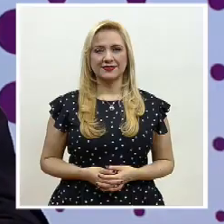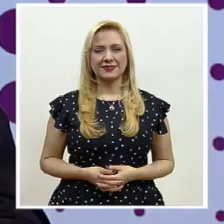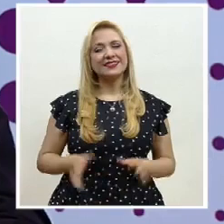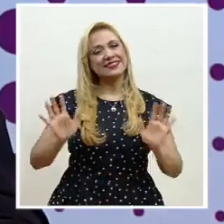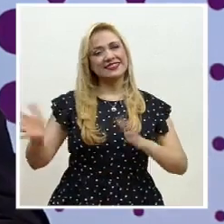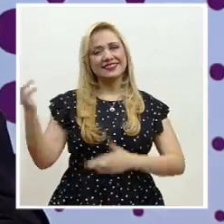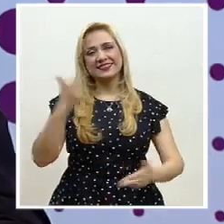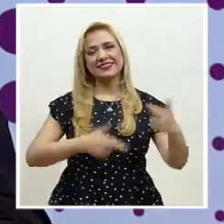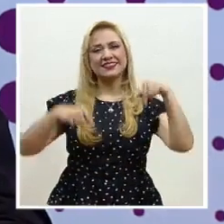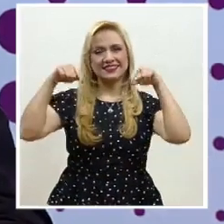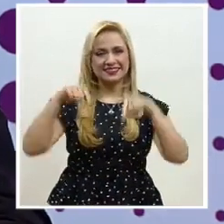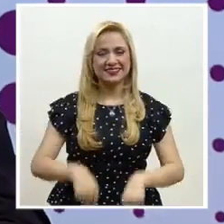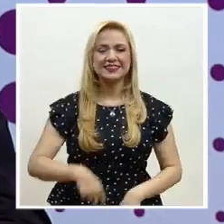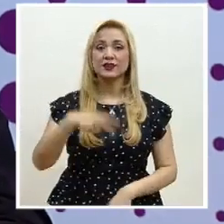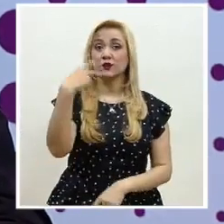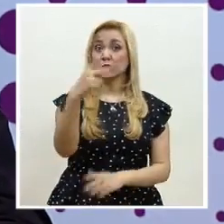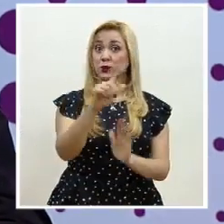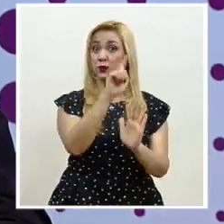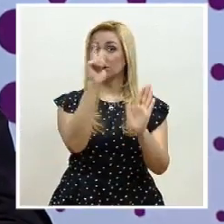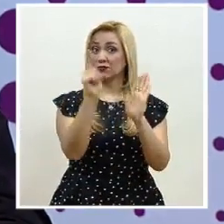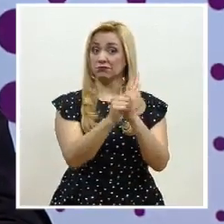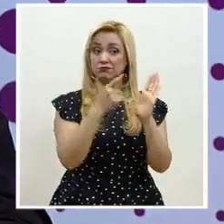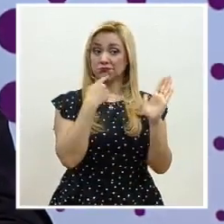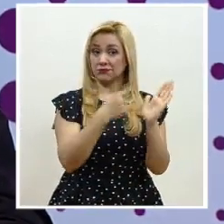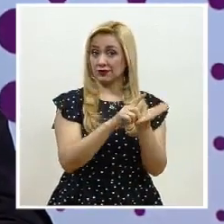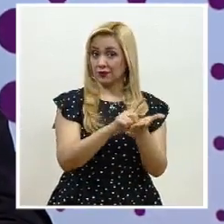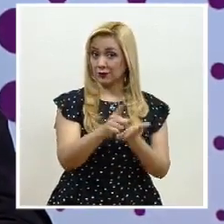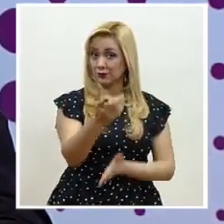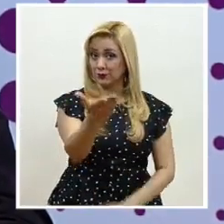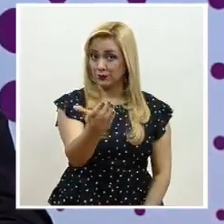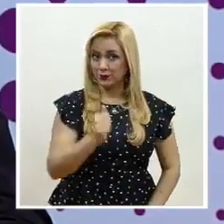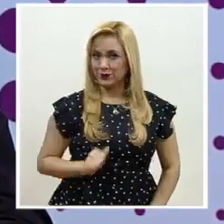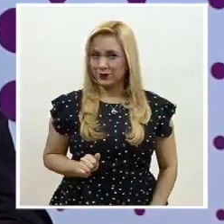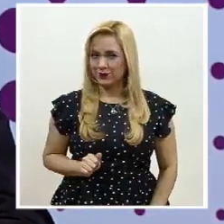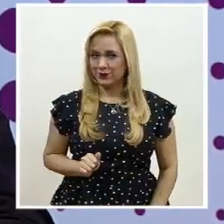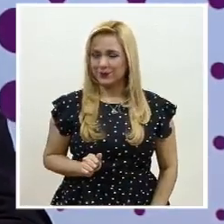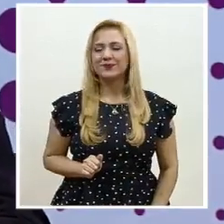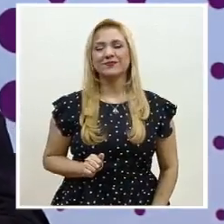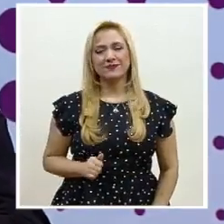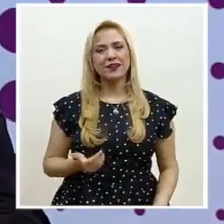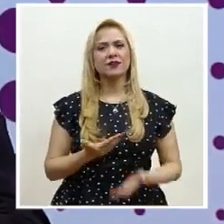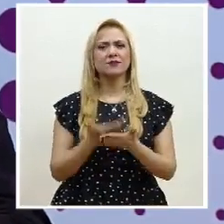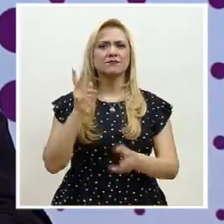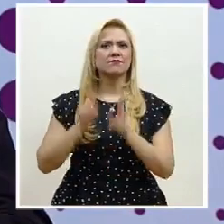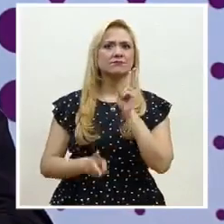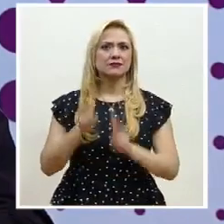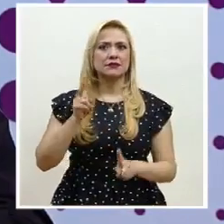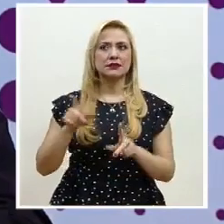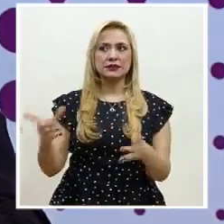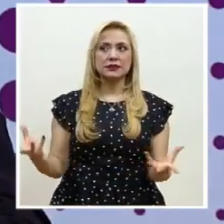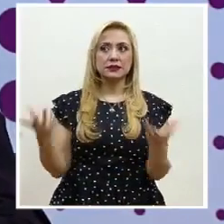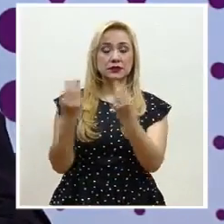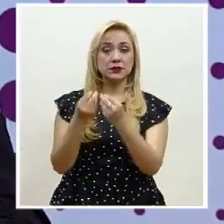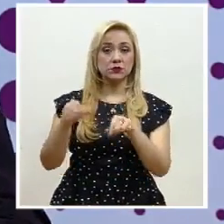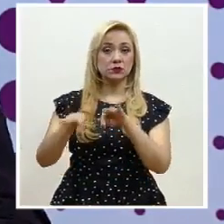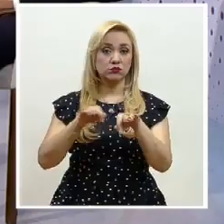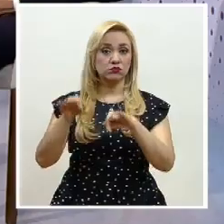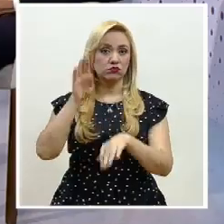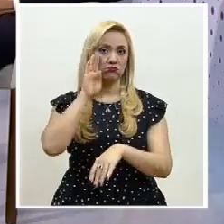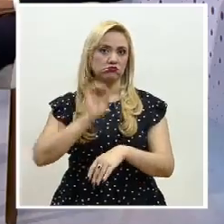Ya estamos de regreso en su programa Tus Derechos. Estamos conversando sobre el papel de las secretarias y los secretarios de estudio y cuenta de la Suprema Corte de Justicia de la